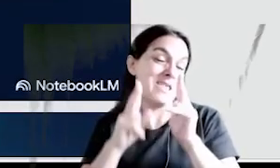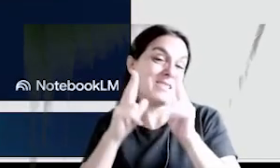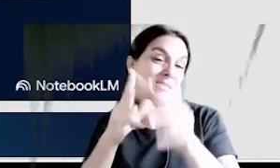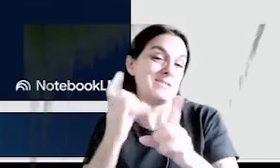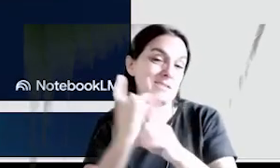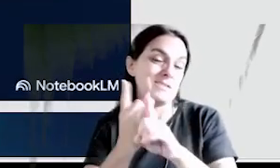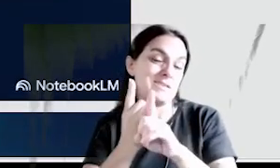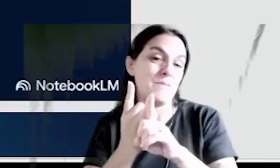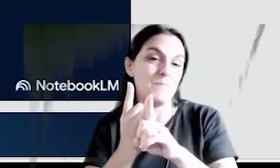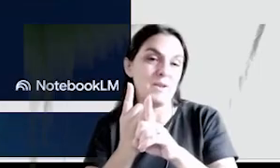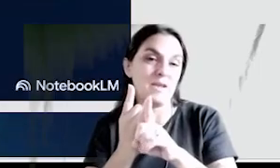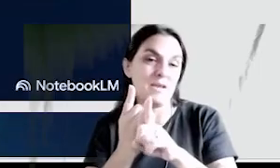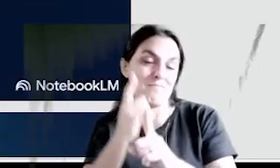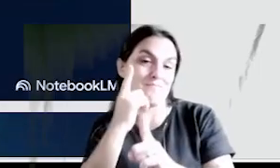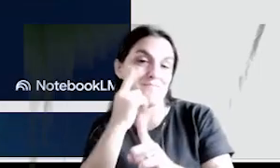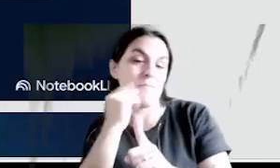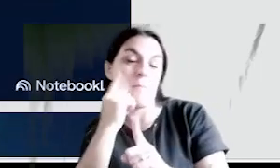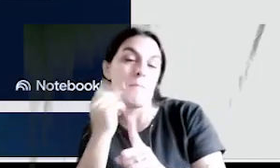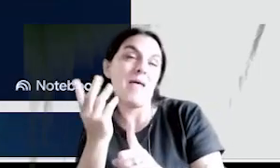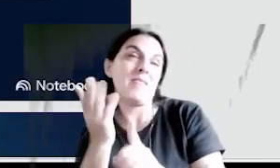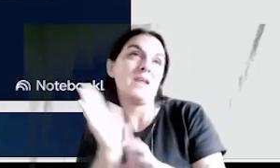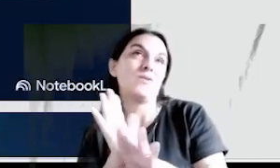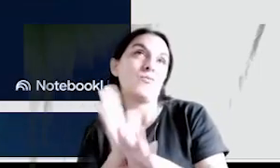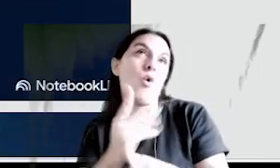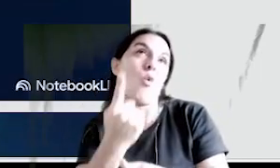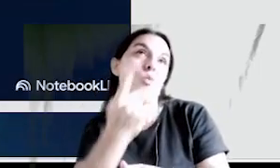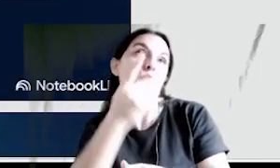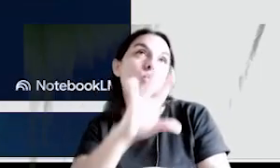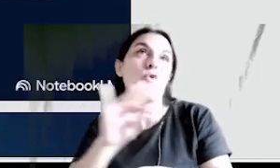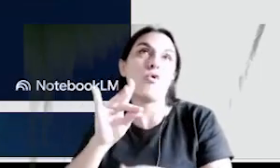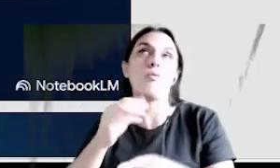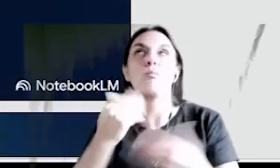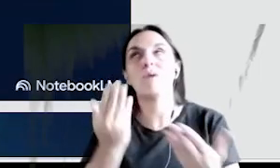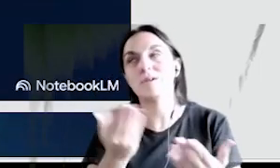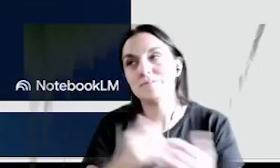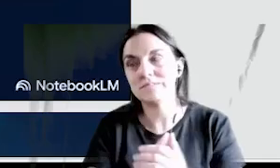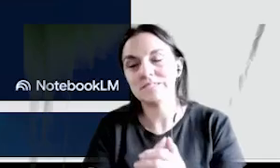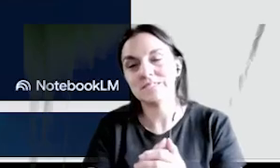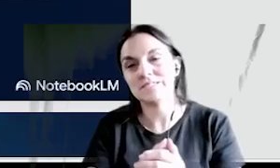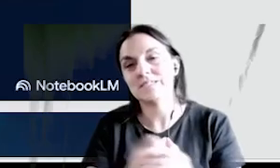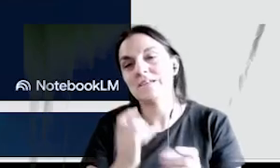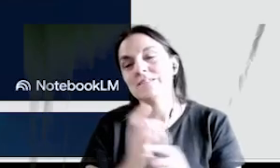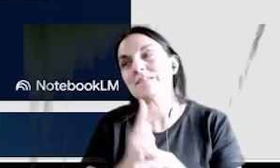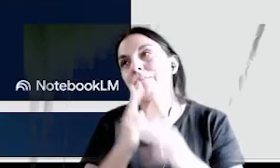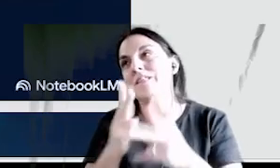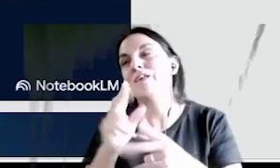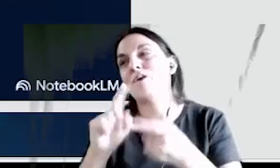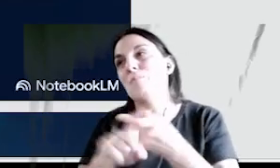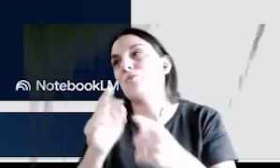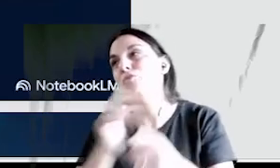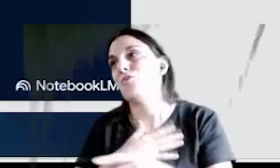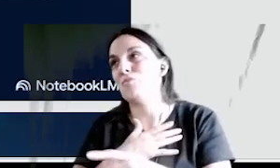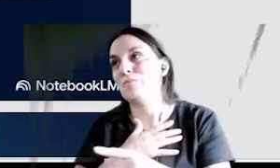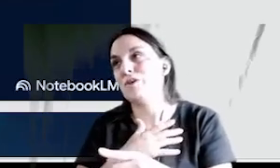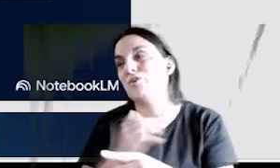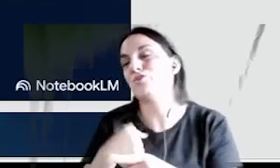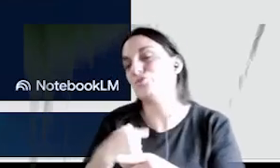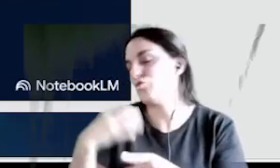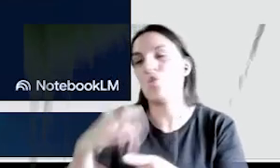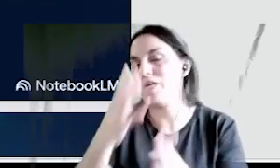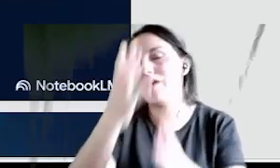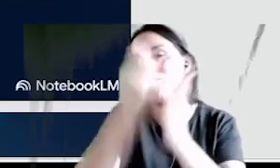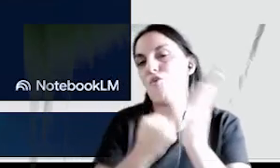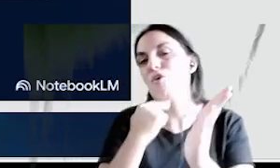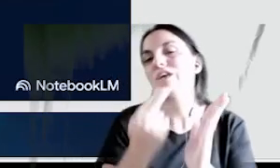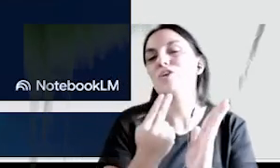afín, bueno, no vamos a empezar a charlar, yo siempre le voy a decir a mi marido que yo soy la que tengo que deducir a los chicos porque yo